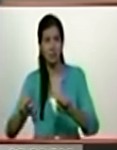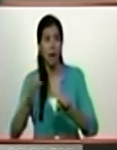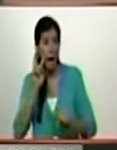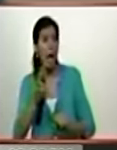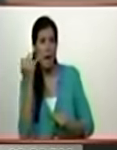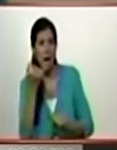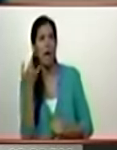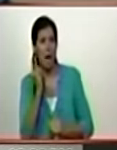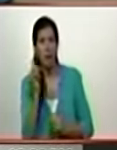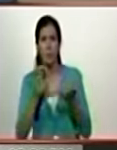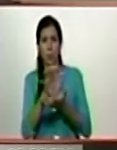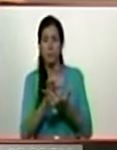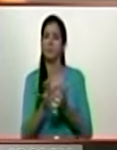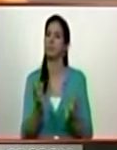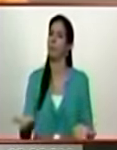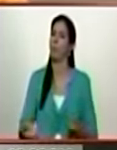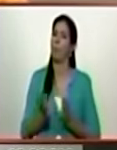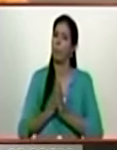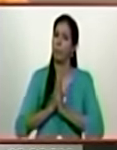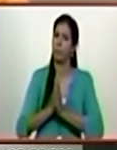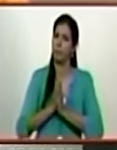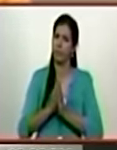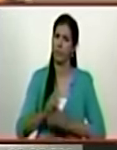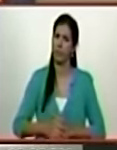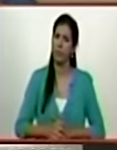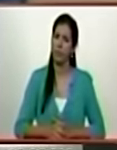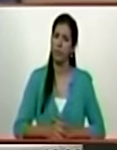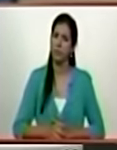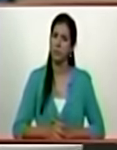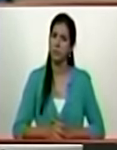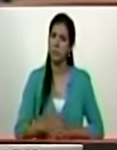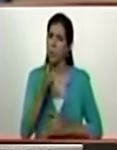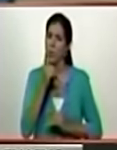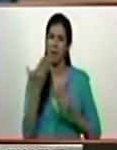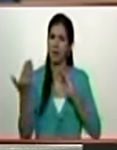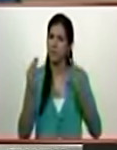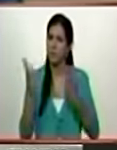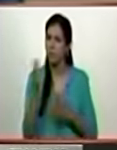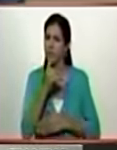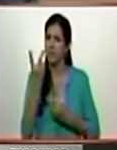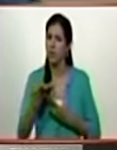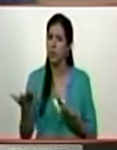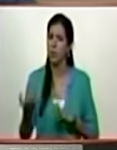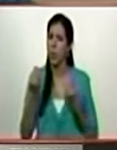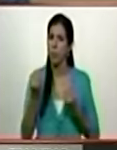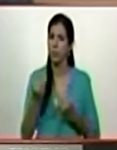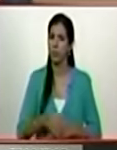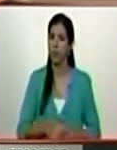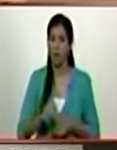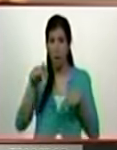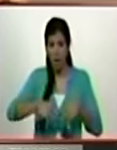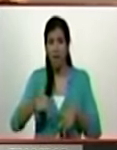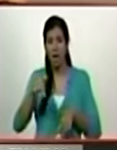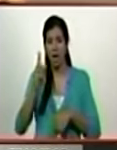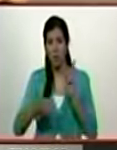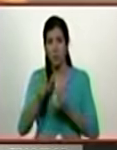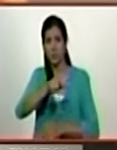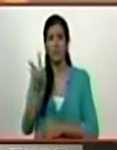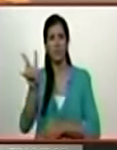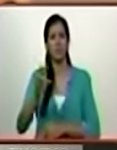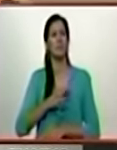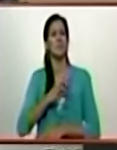inmoralidad, en verdad raya en la inmoralidad. Y que hoy, miren, hermano, hoy haya venezolanos como este